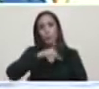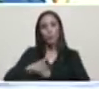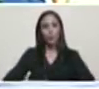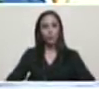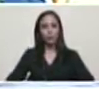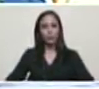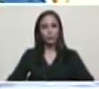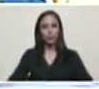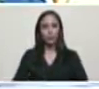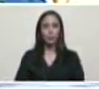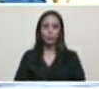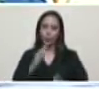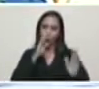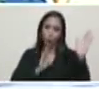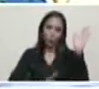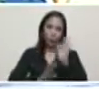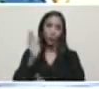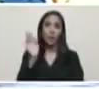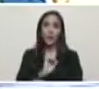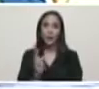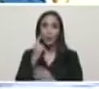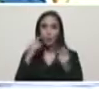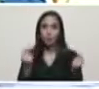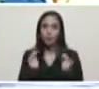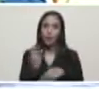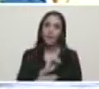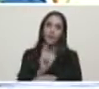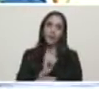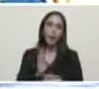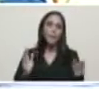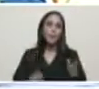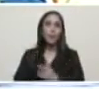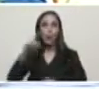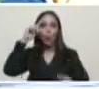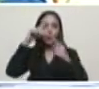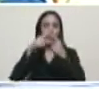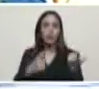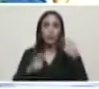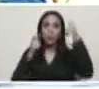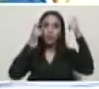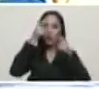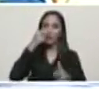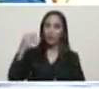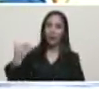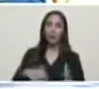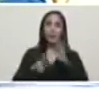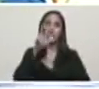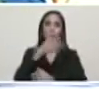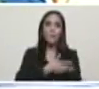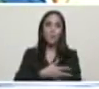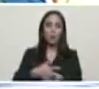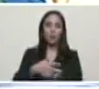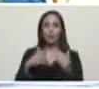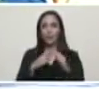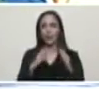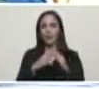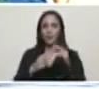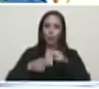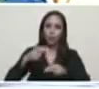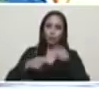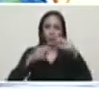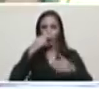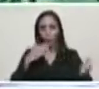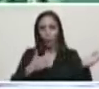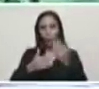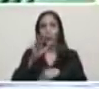venezolanos más temprano que tarde vamos a llegar a la meta que nos dejó Hugo Chávez 3 millones de viviendas rumbo a